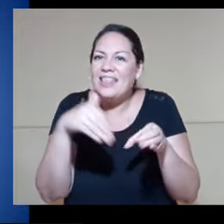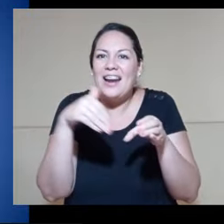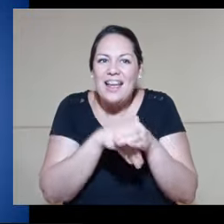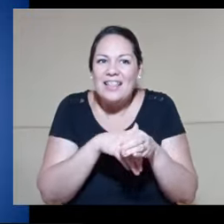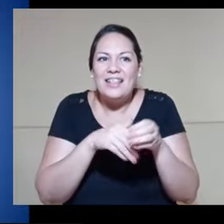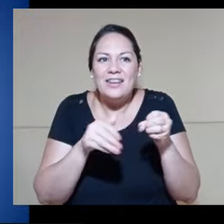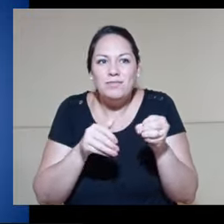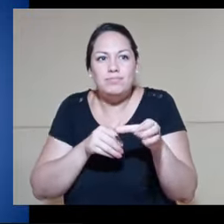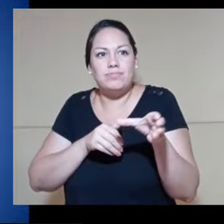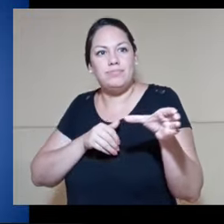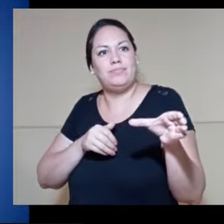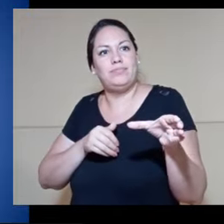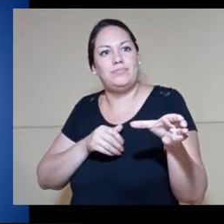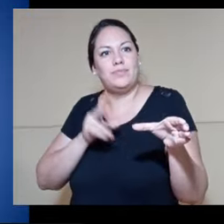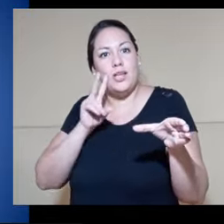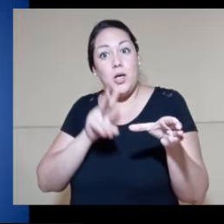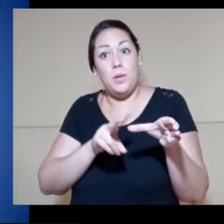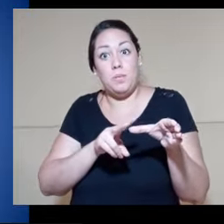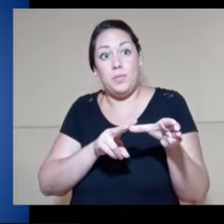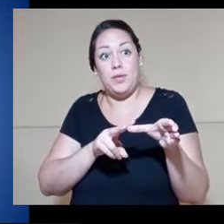el sodio.